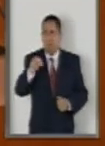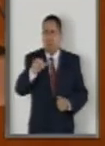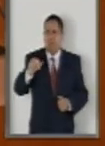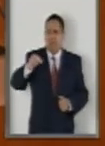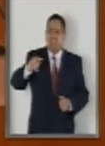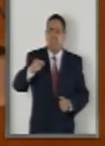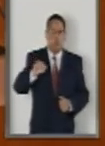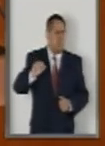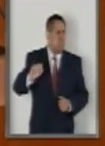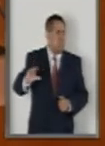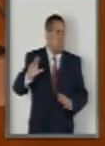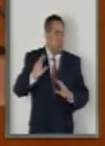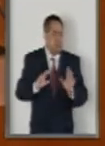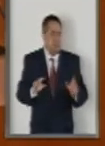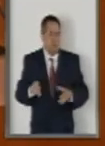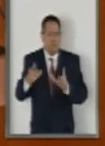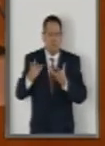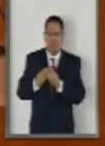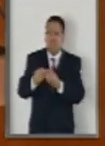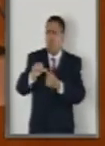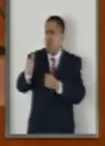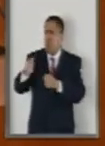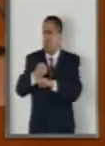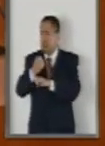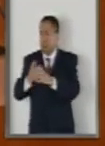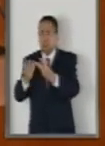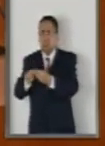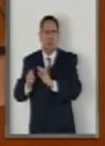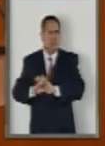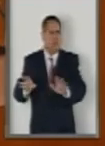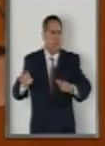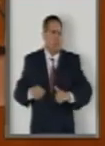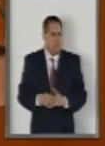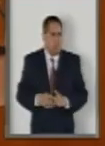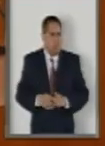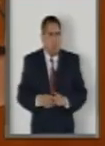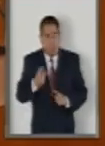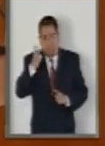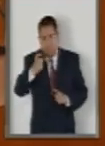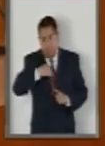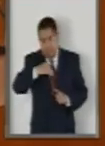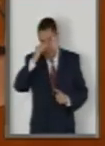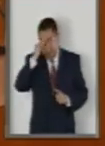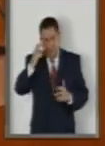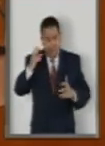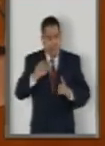están asociados los otros estados. De manera que